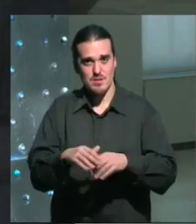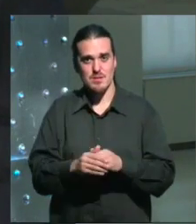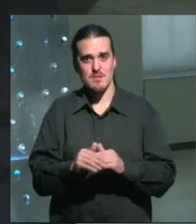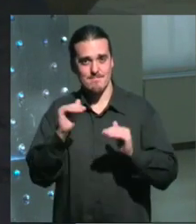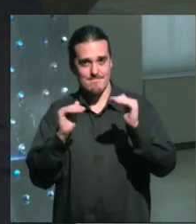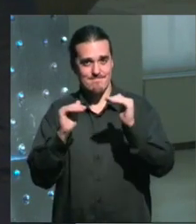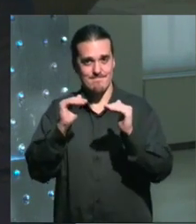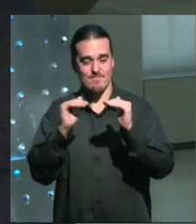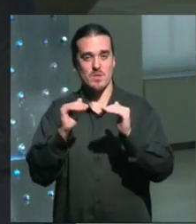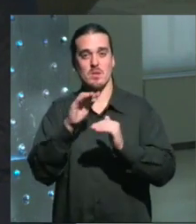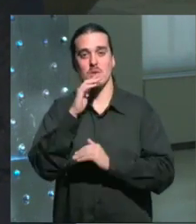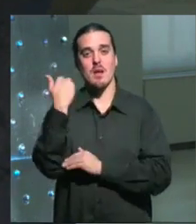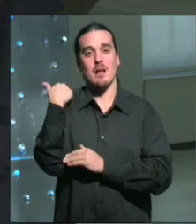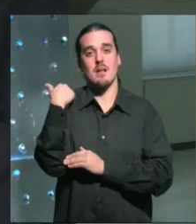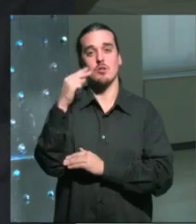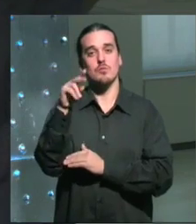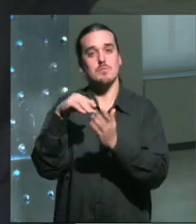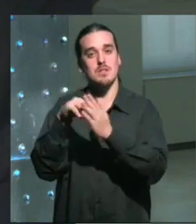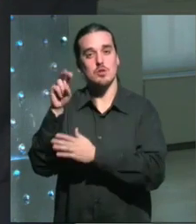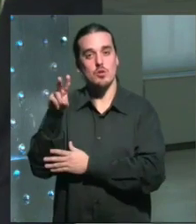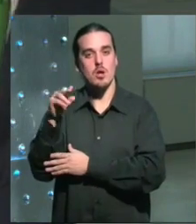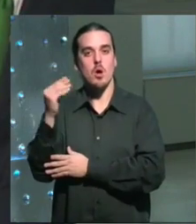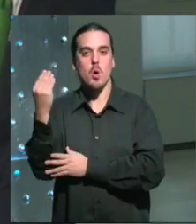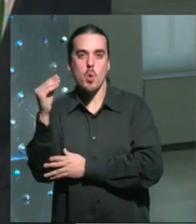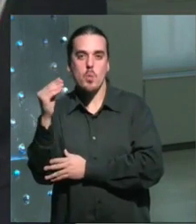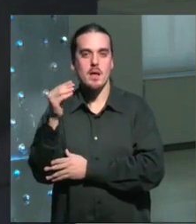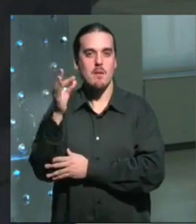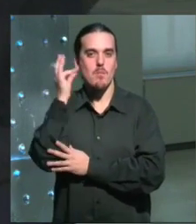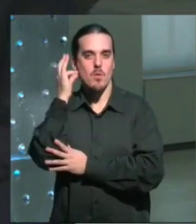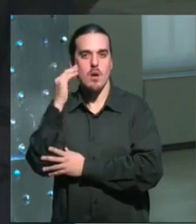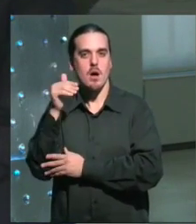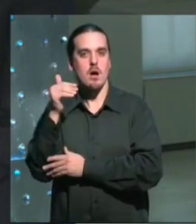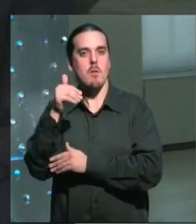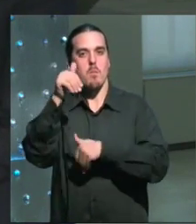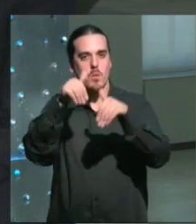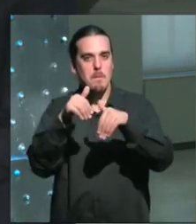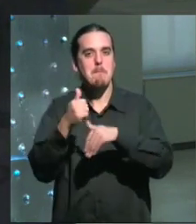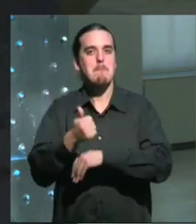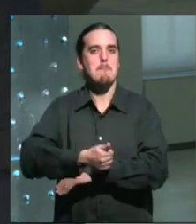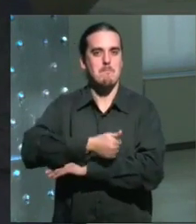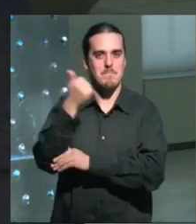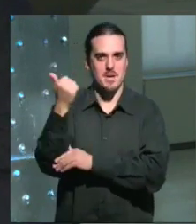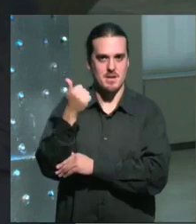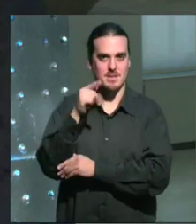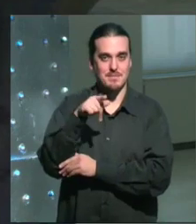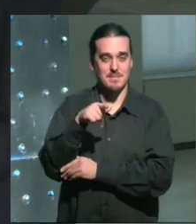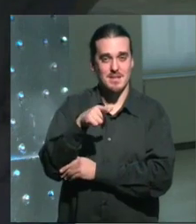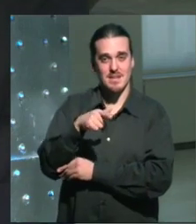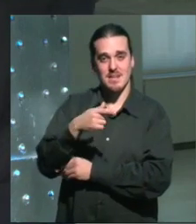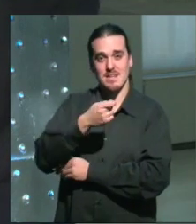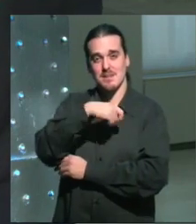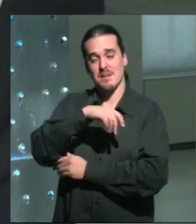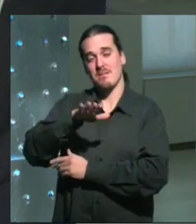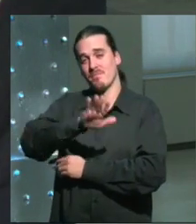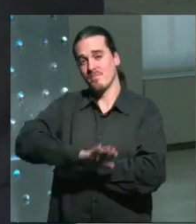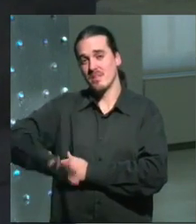votaron más jóvenes por Obama en el 2012 que en el 2008? Votaron más mujeres por Obama en el 2012 que en el 2008. Votaron más hispanos en el 2012 que